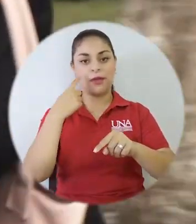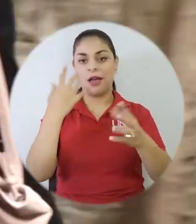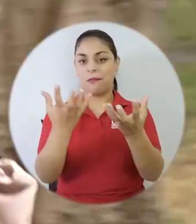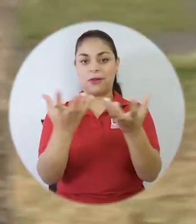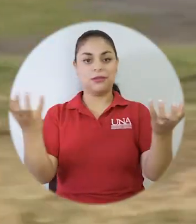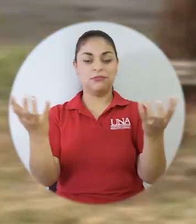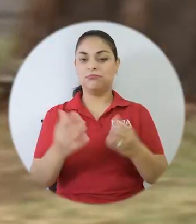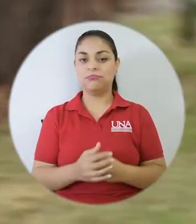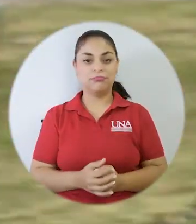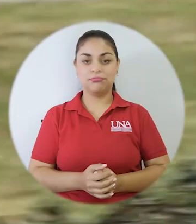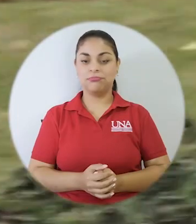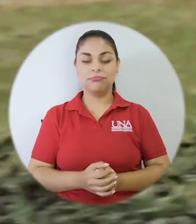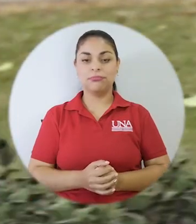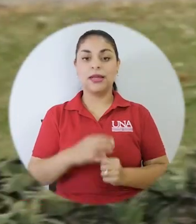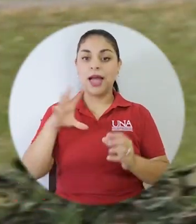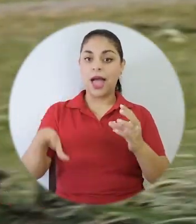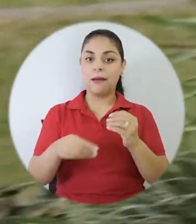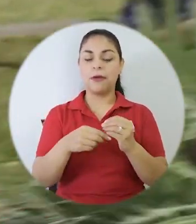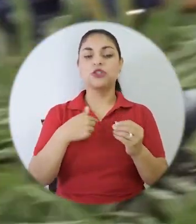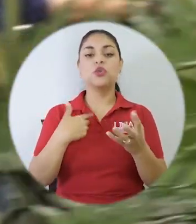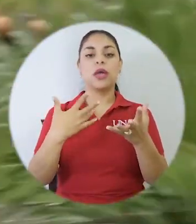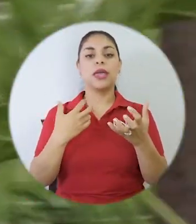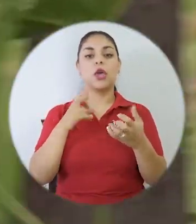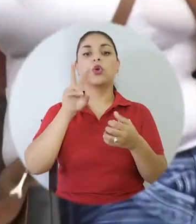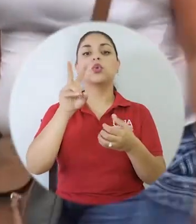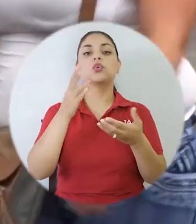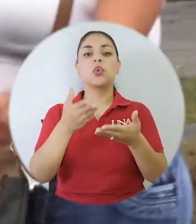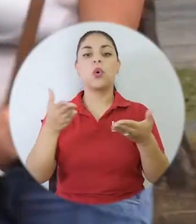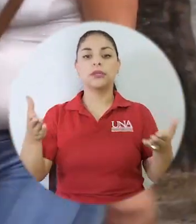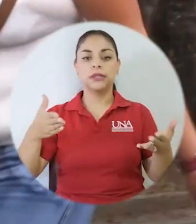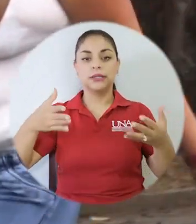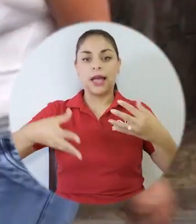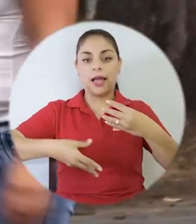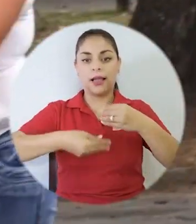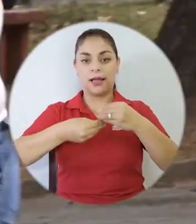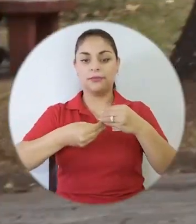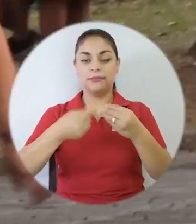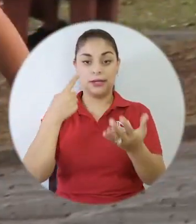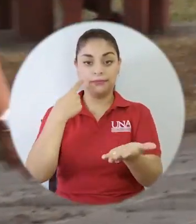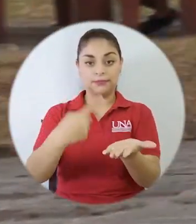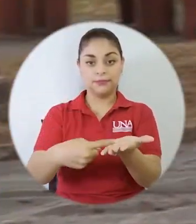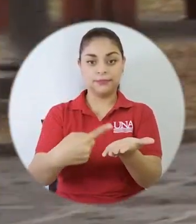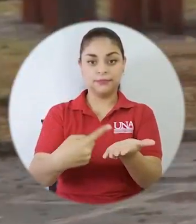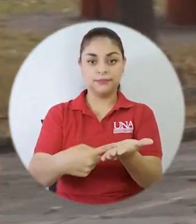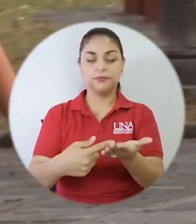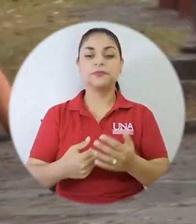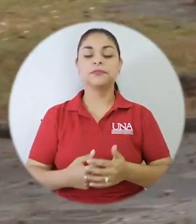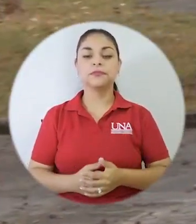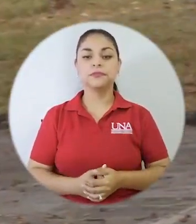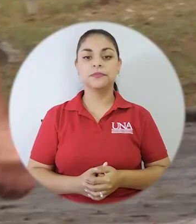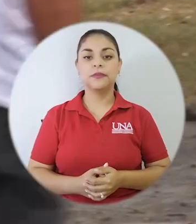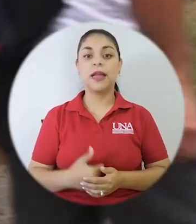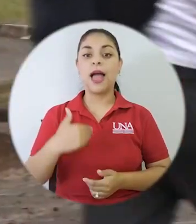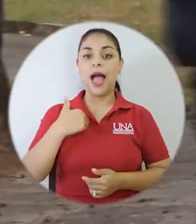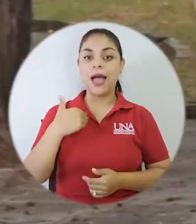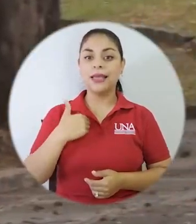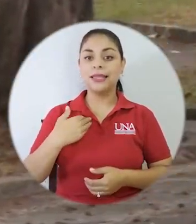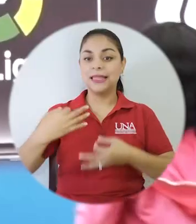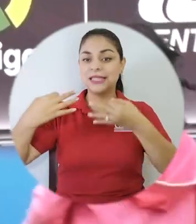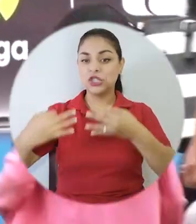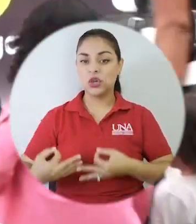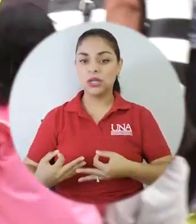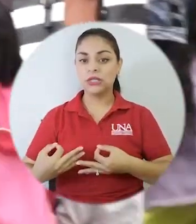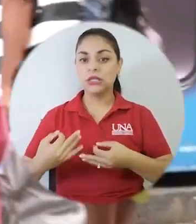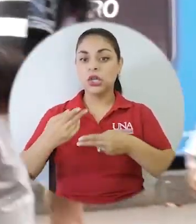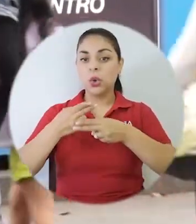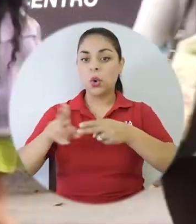aparte. Pero además yo creo que aquí hay 2 cosas que yo quisiera agregar a la discusión. Hay decisiones